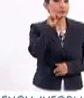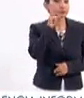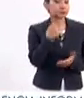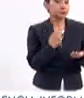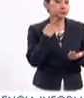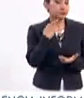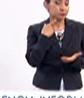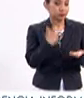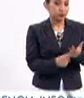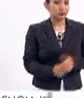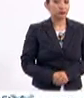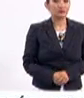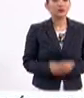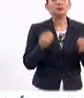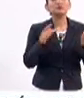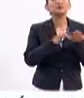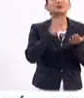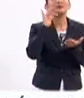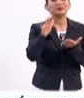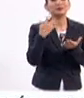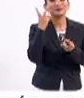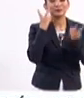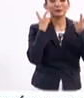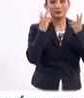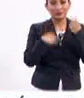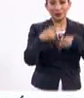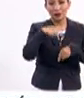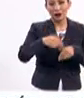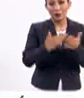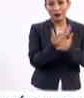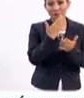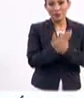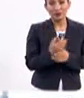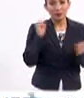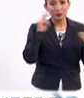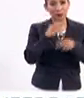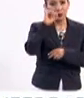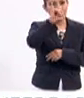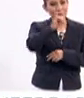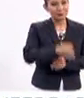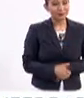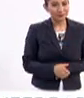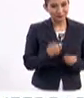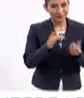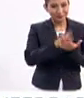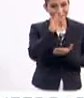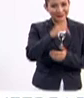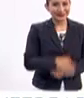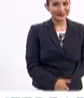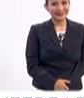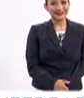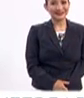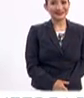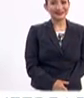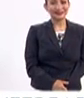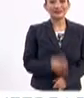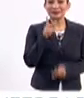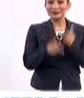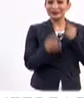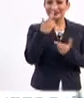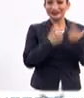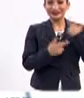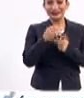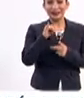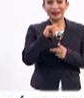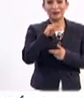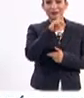en la política. Muy bien, Mauricio. Pues muchísimas gracias por haber estado con nosotros esta mañana. Nos vemos el próximo jueves. Muchas gracias. Gracias. Una pausa y